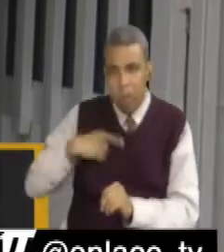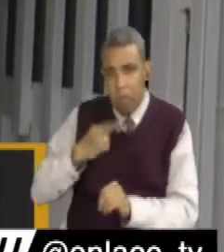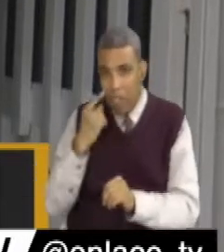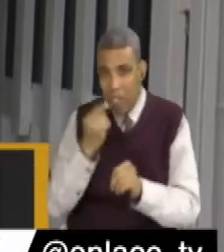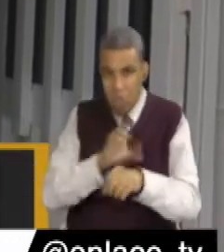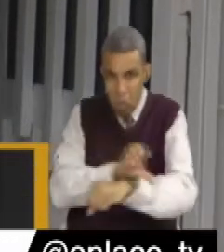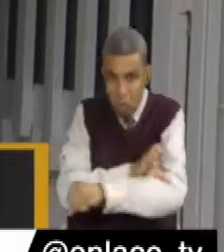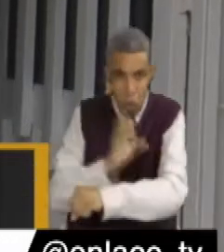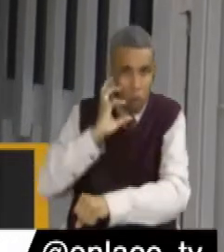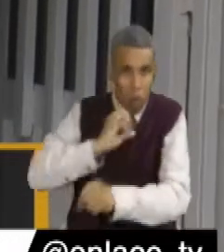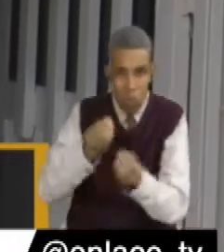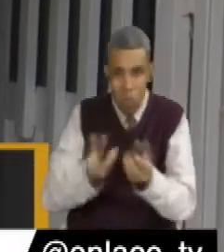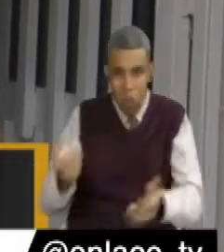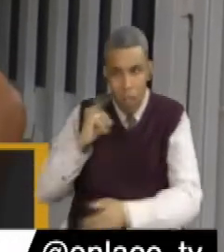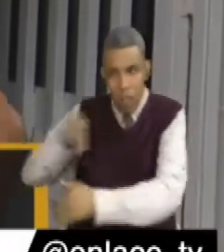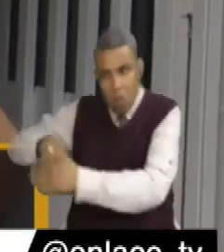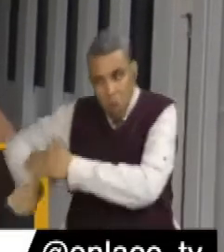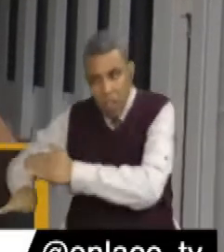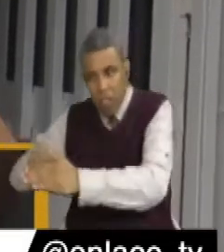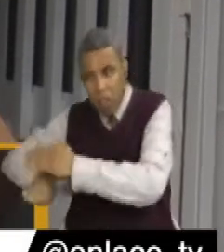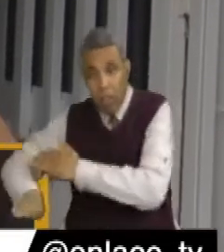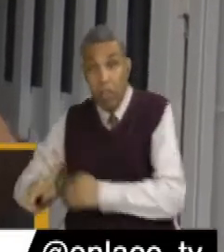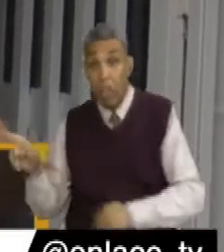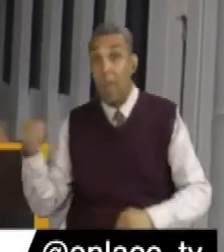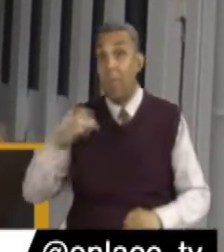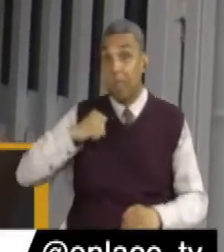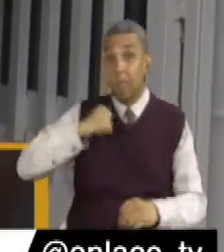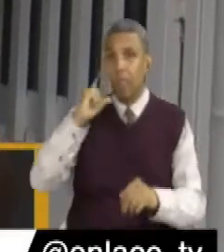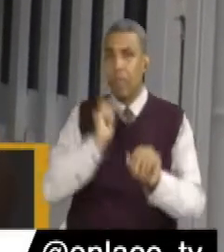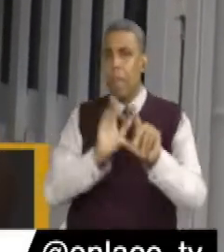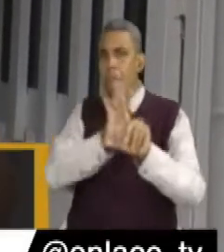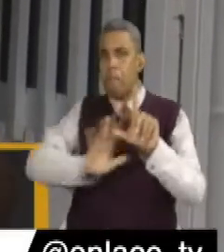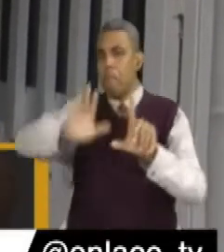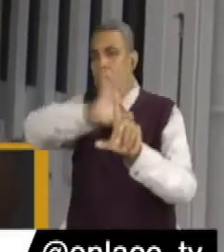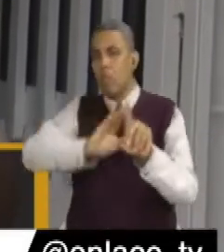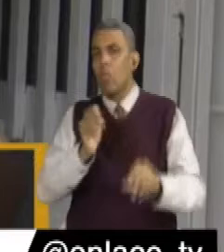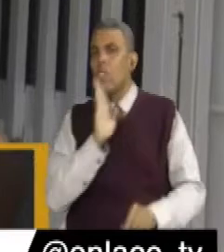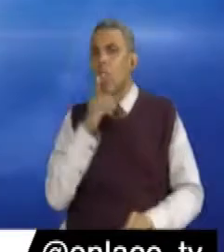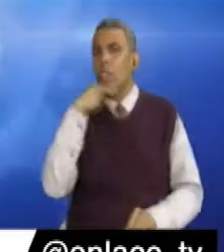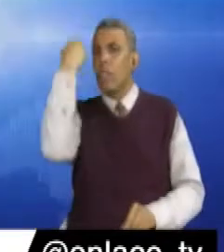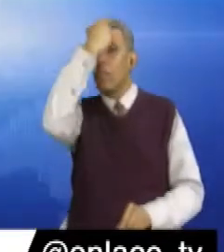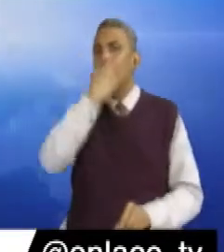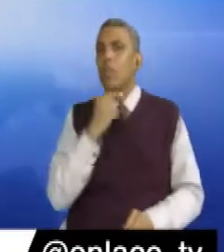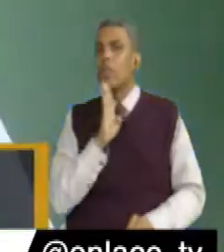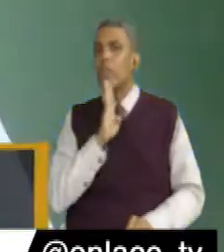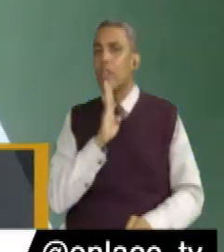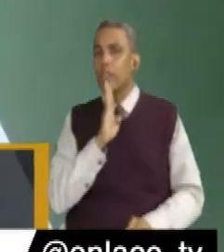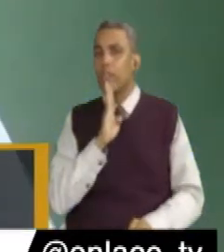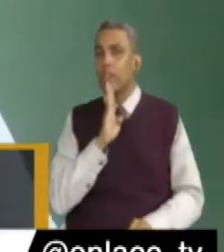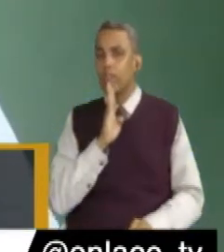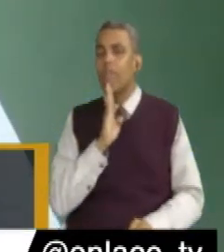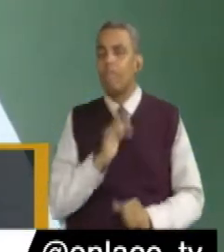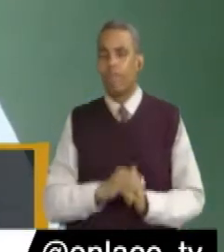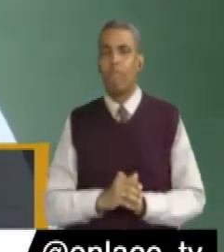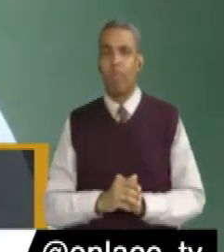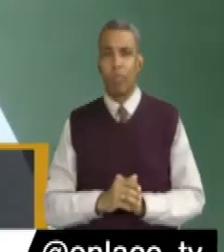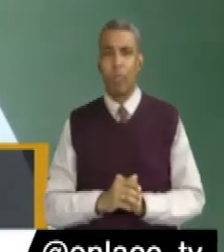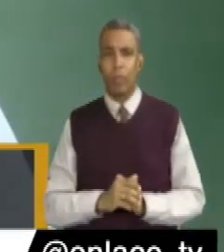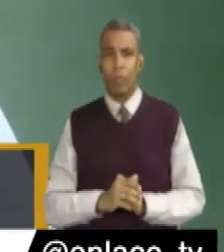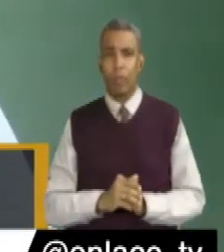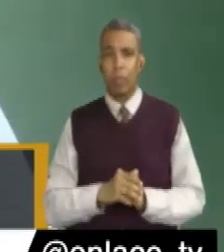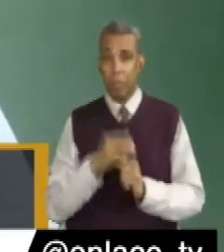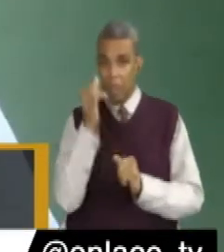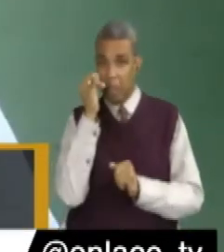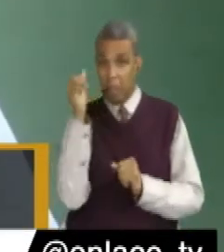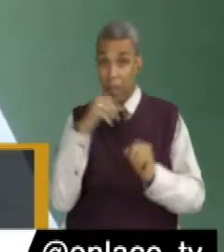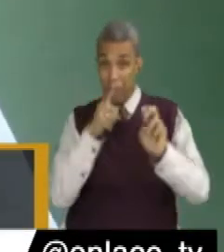lo sucedido. Tienen en sus manos un video donde identifican al presunto ladrón. tiene un sistema de cerrada de televisión y